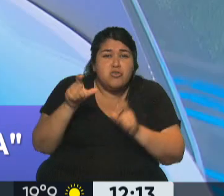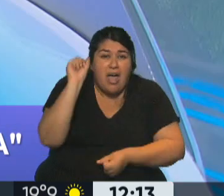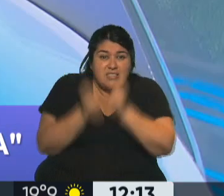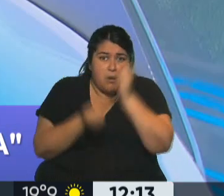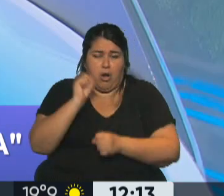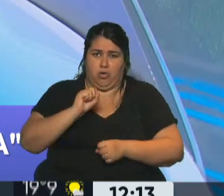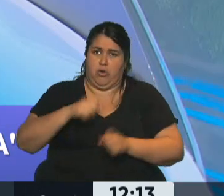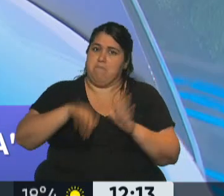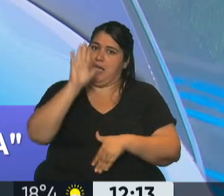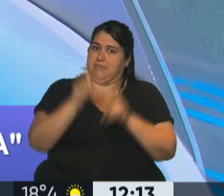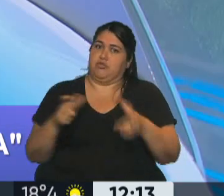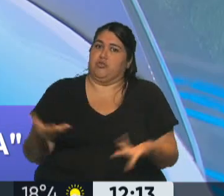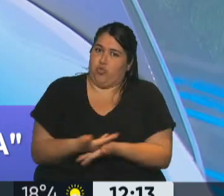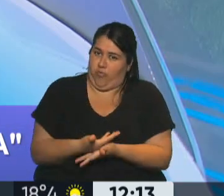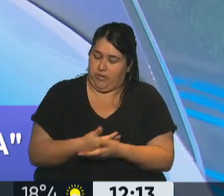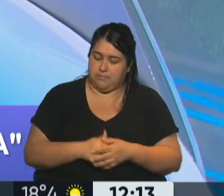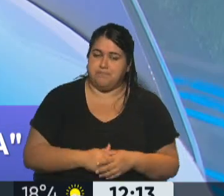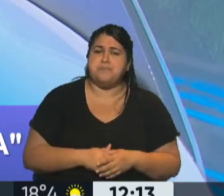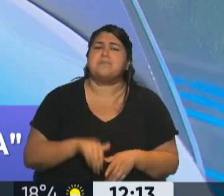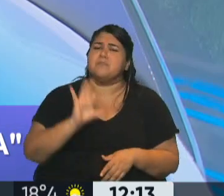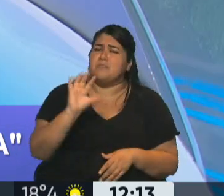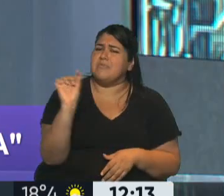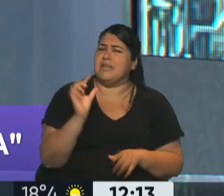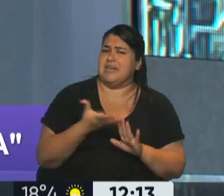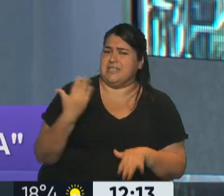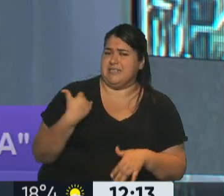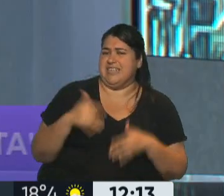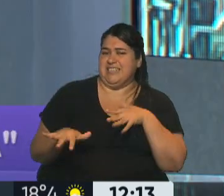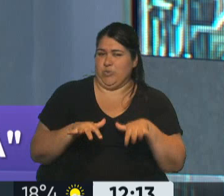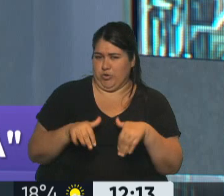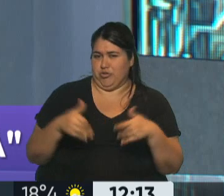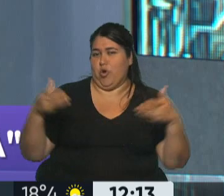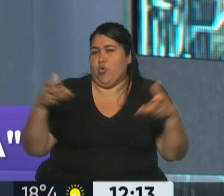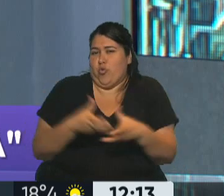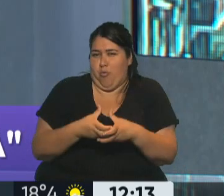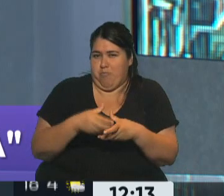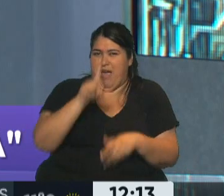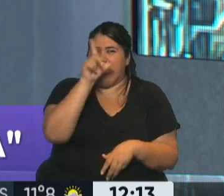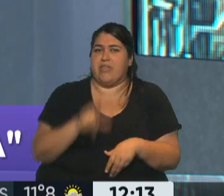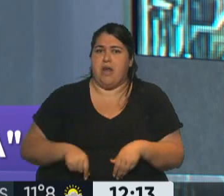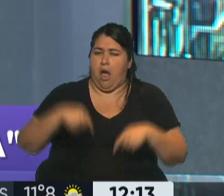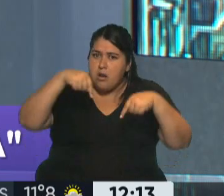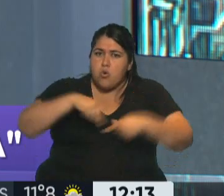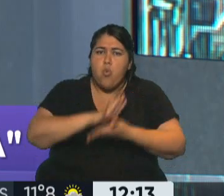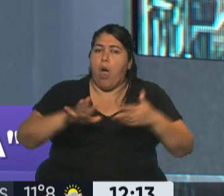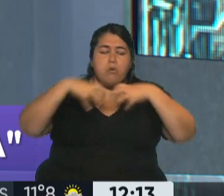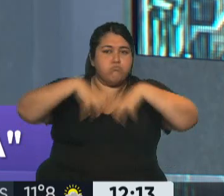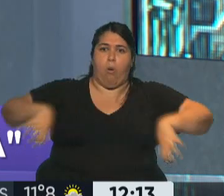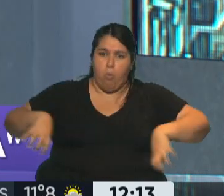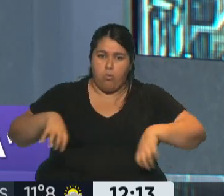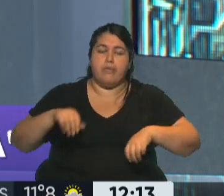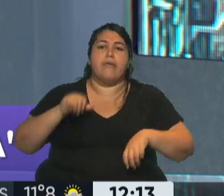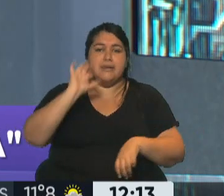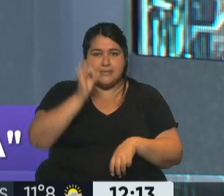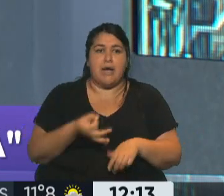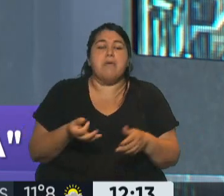términos políticos, hablábamos recién de lo que está pasando ahora en el interbloque federal, esta ruptura, también sabemos que hay un reordenamiento en Juntos